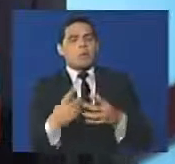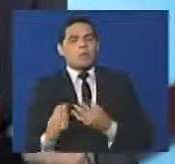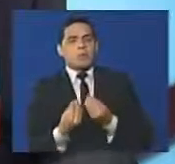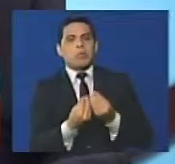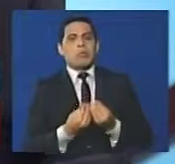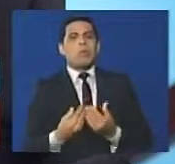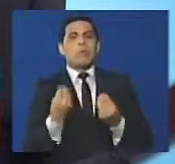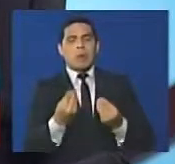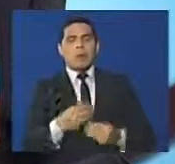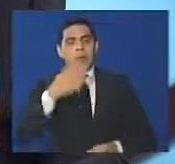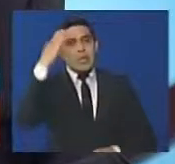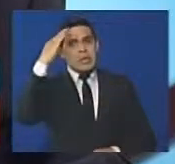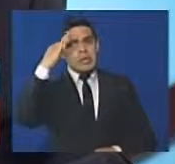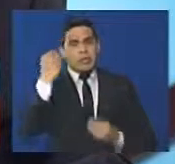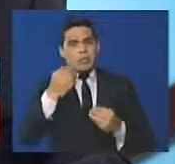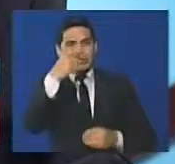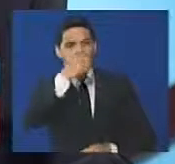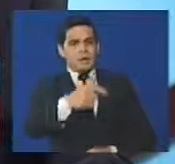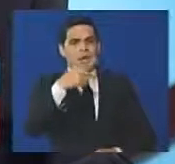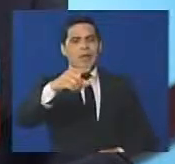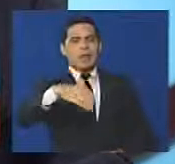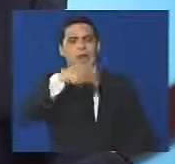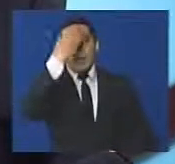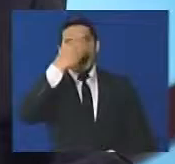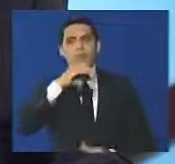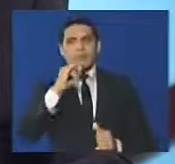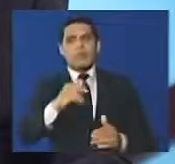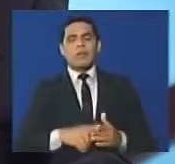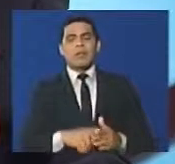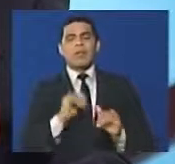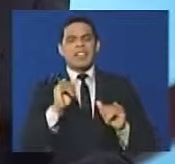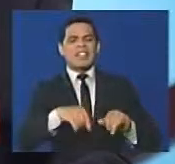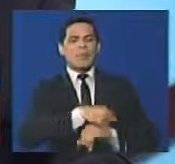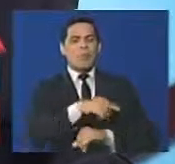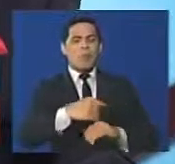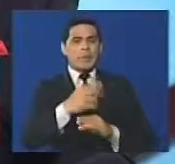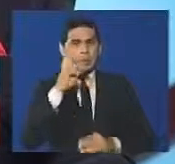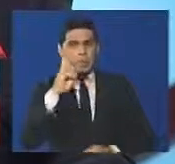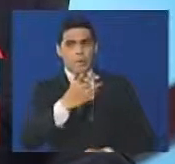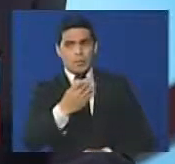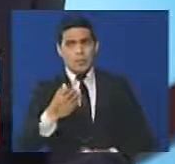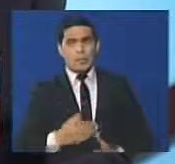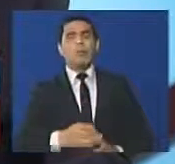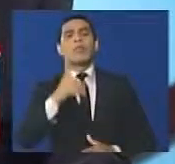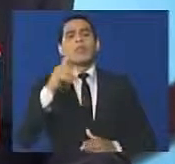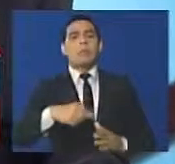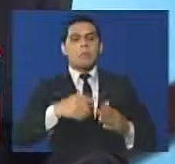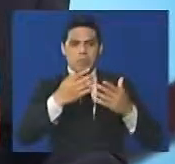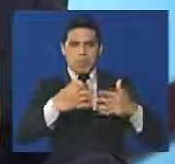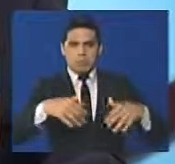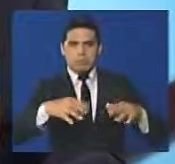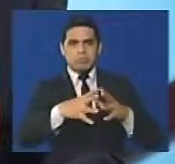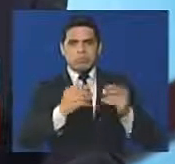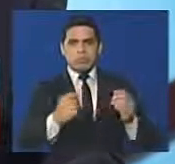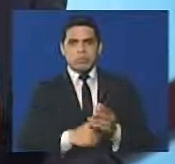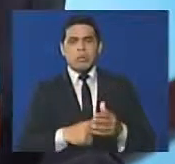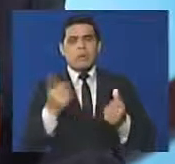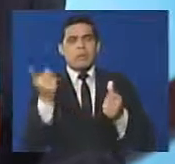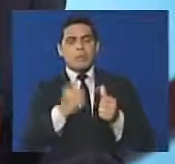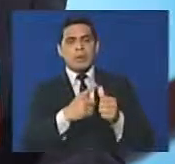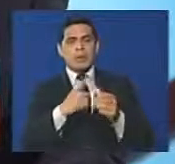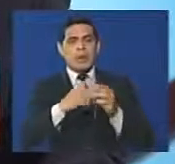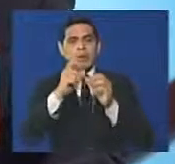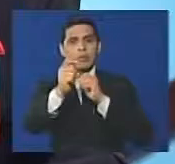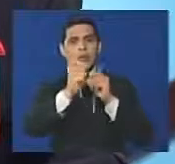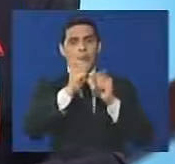pues ahí estaba de solista con la Sinfónica. En esta oportunidad era integrante, primer trombón solista